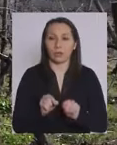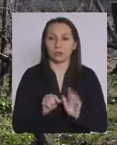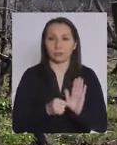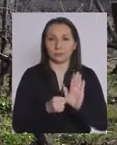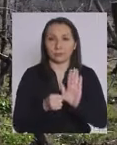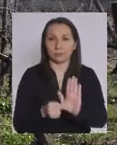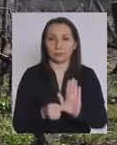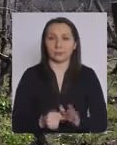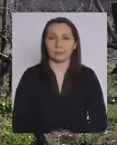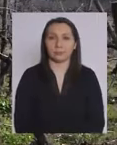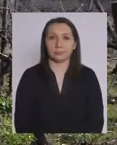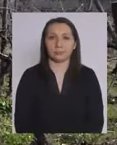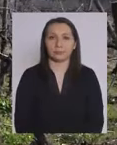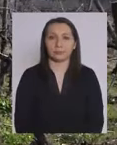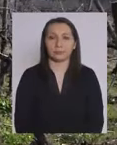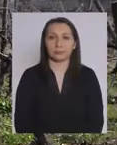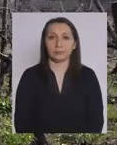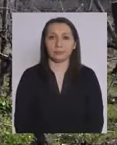siguiente